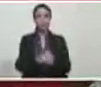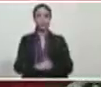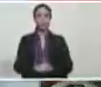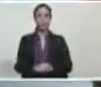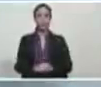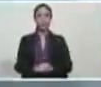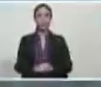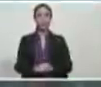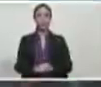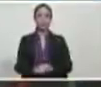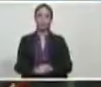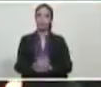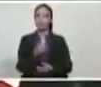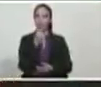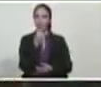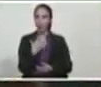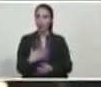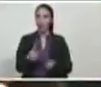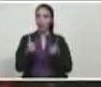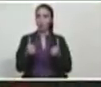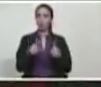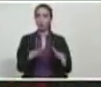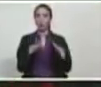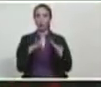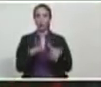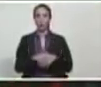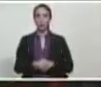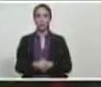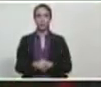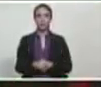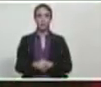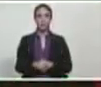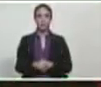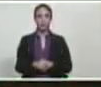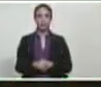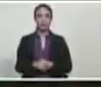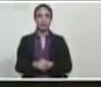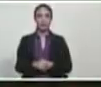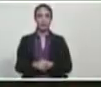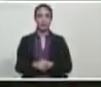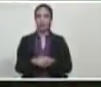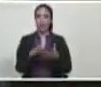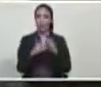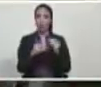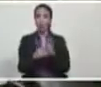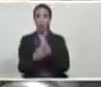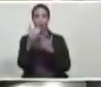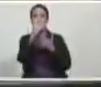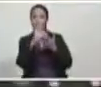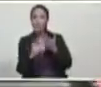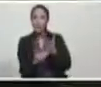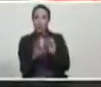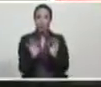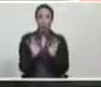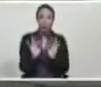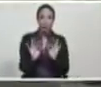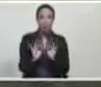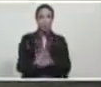aquí, bien bello, bien bello, su diseño, es un Chery, es un carro Chery.